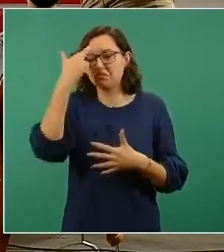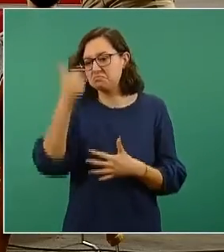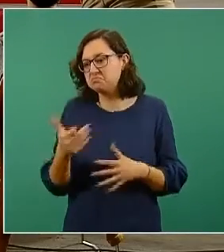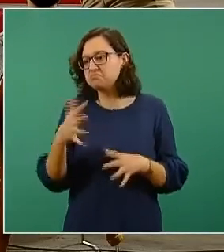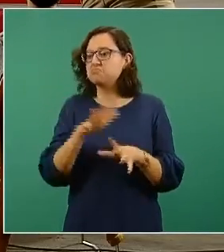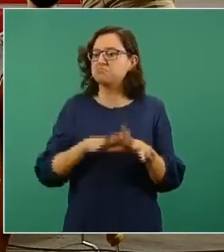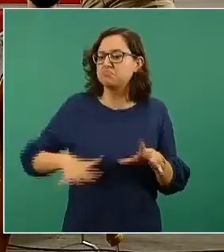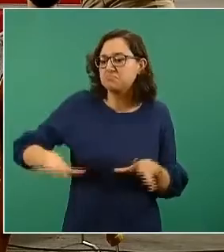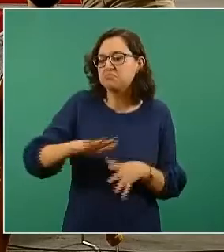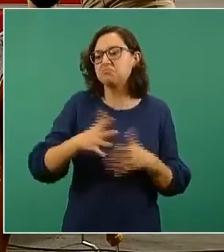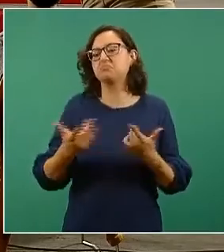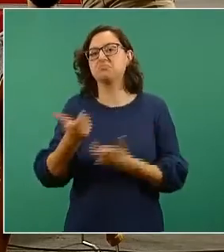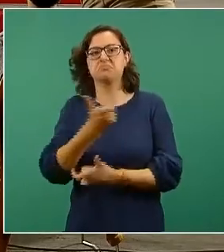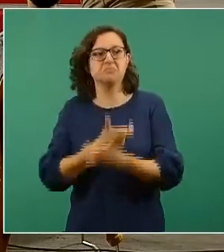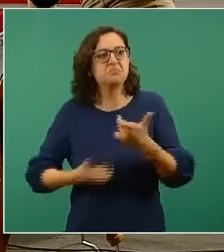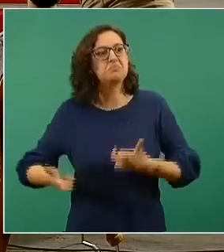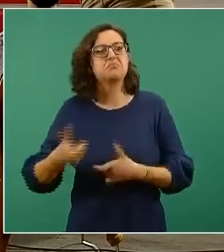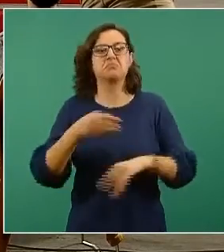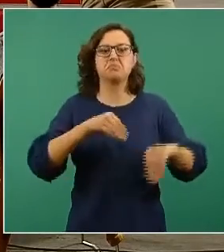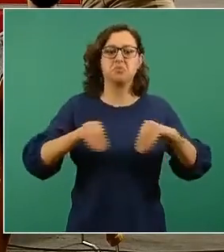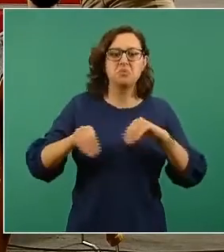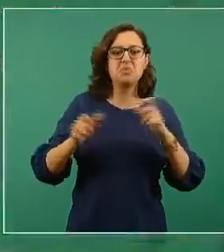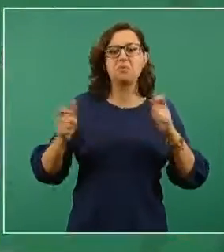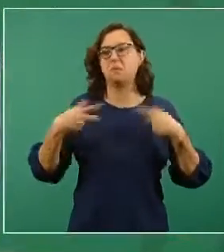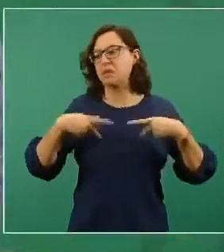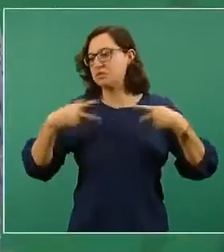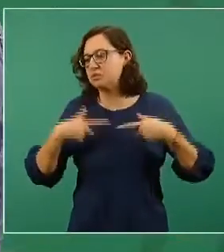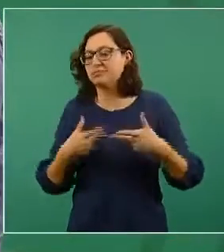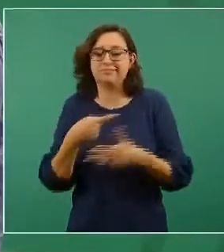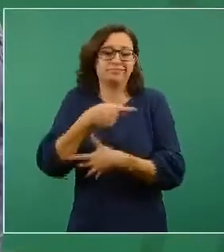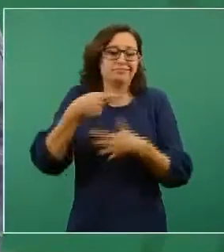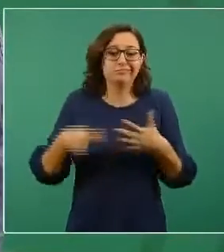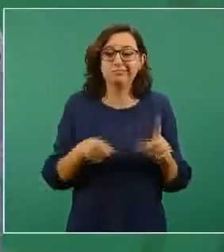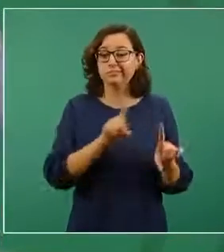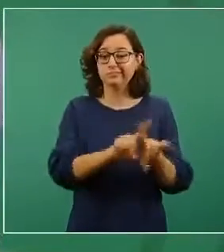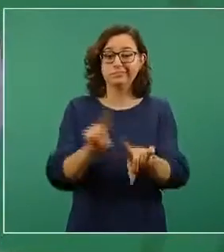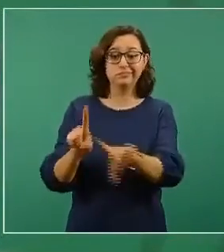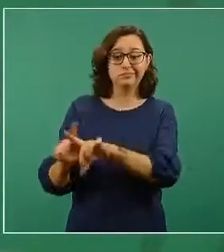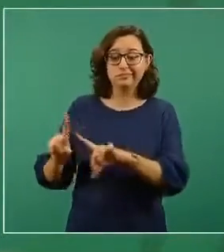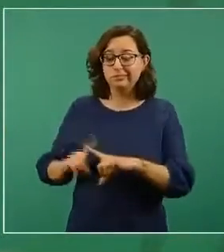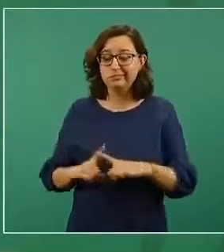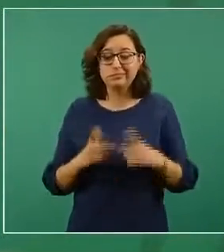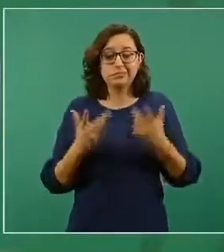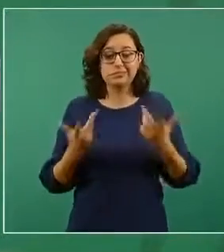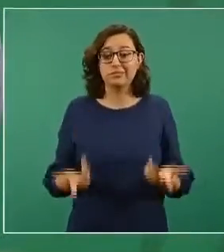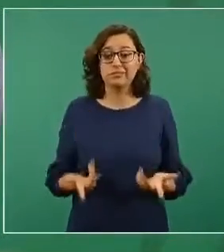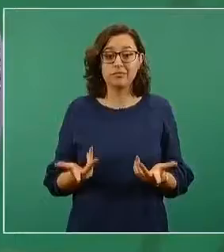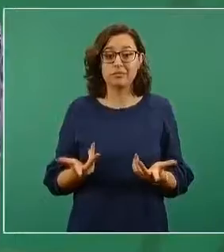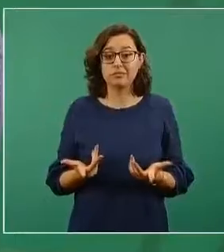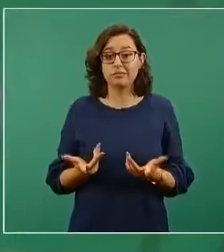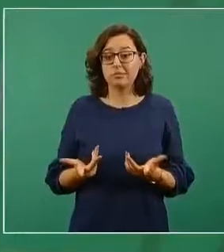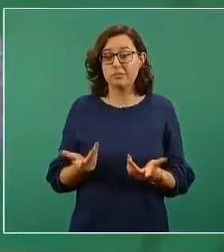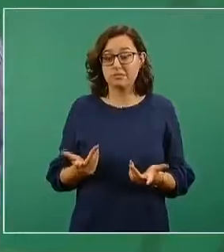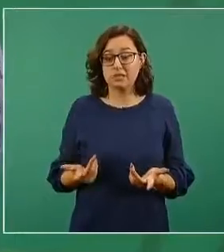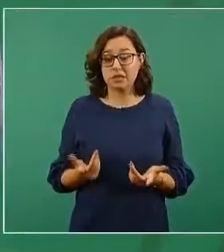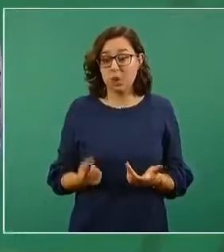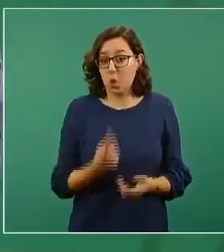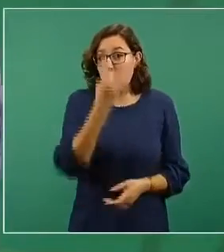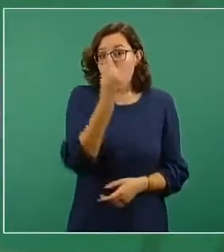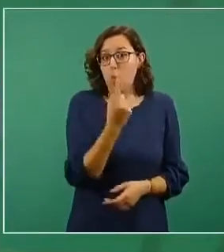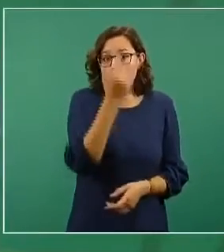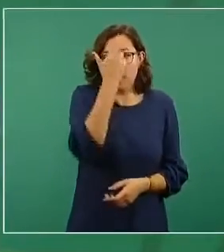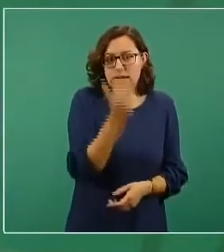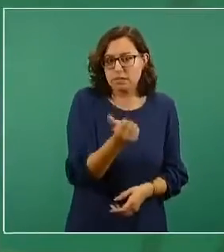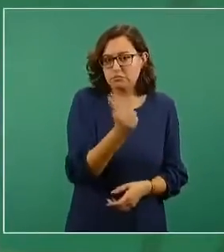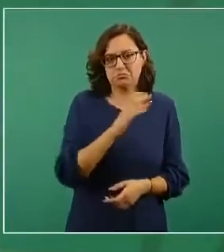económicas, poblacionales, de movilidad, que todavía no se pueden formular en una predicción única.